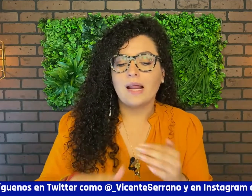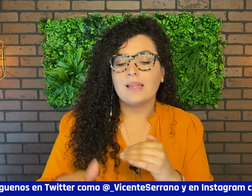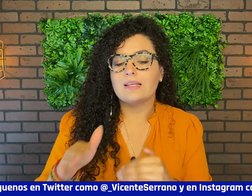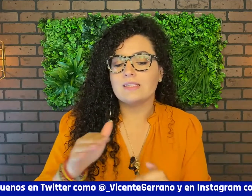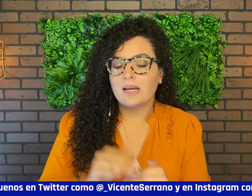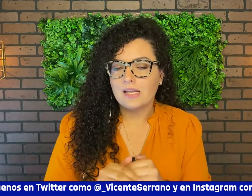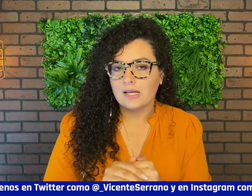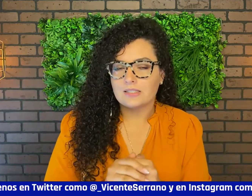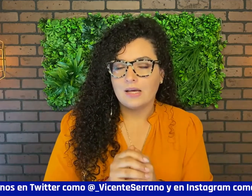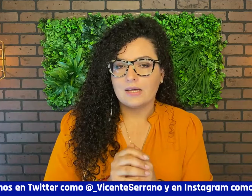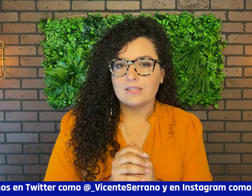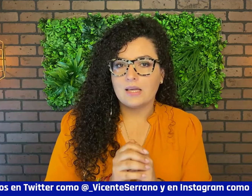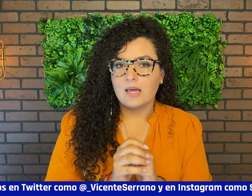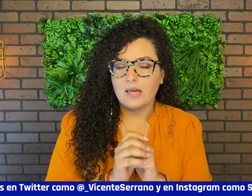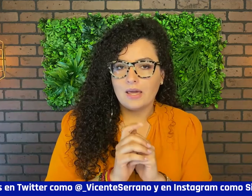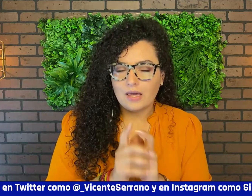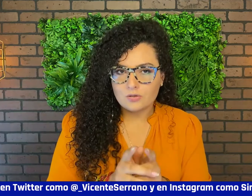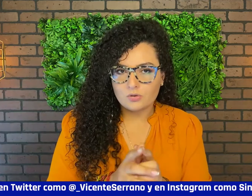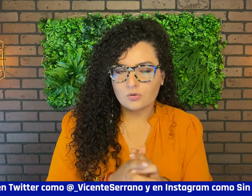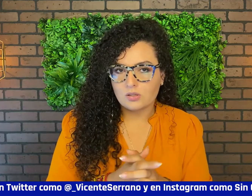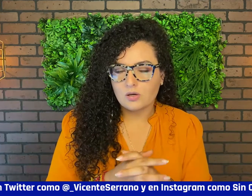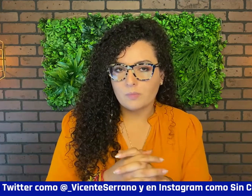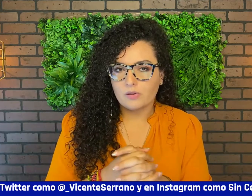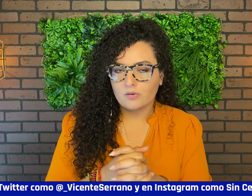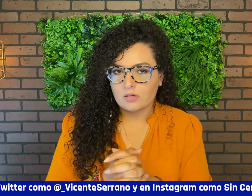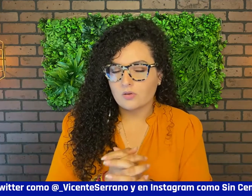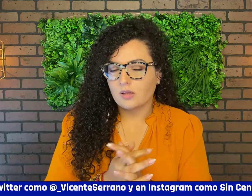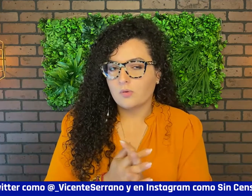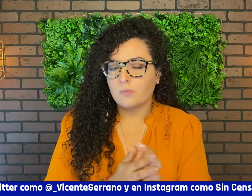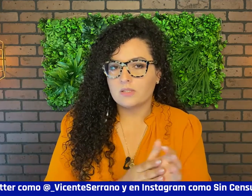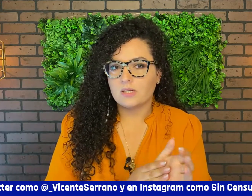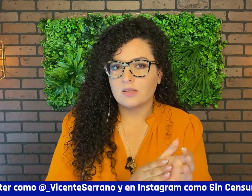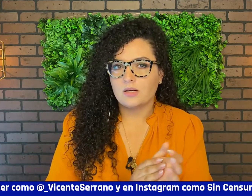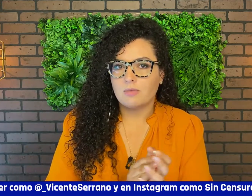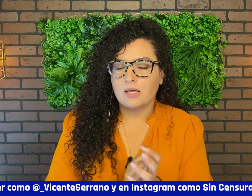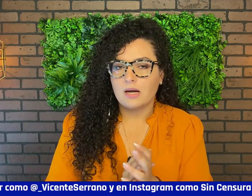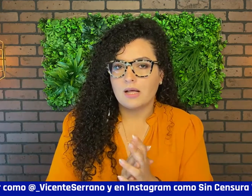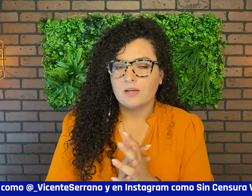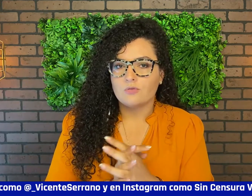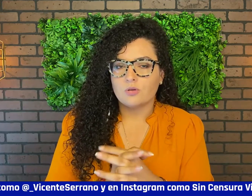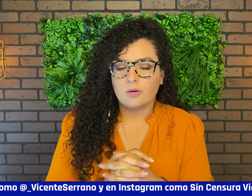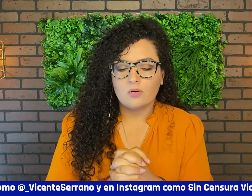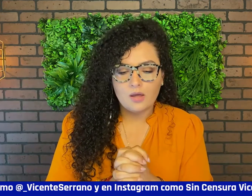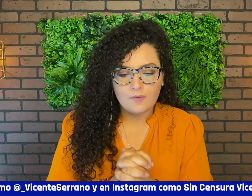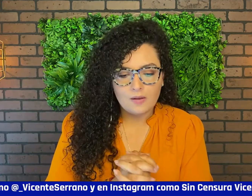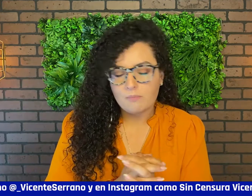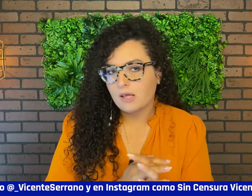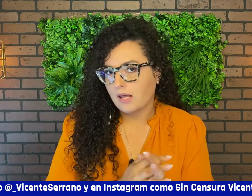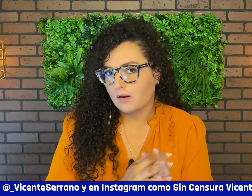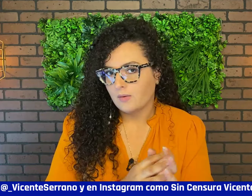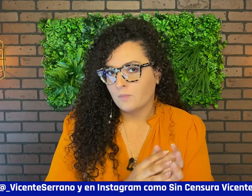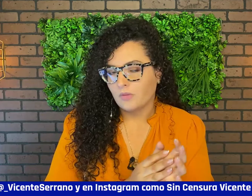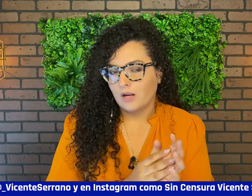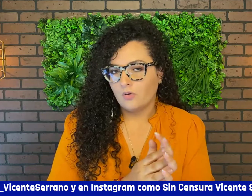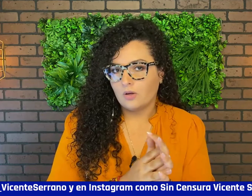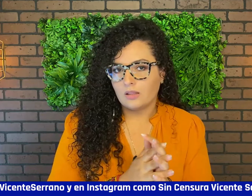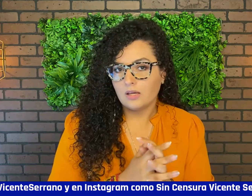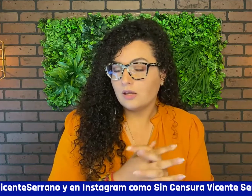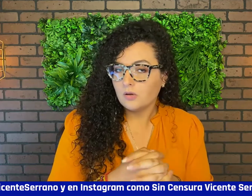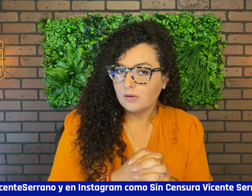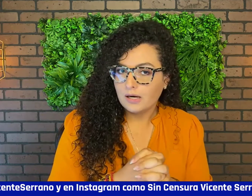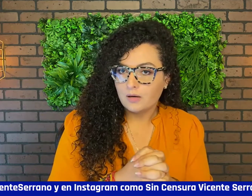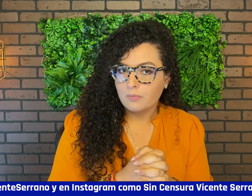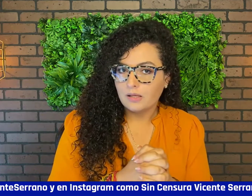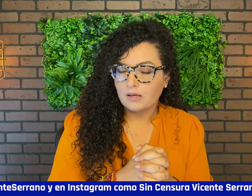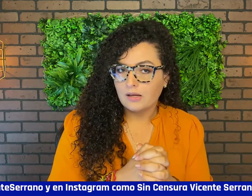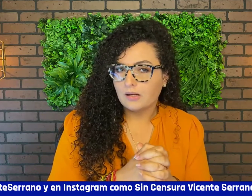la entrada de Salinas. Así que esto, si usted se lo perdió, es lo que dijo el presidente en la mañanera sobre el origen del PRIAN, algo que